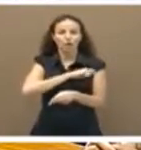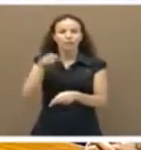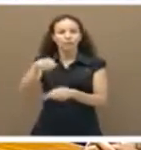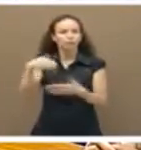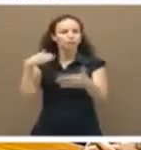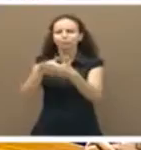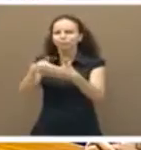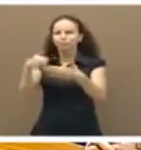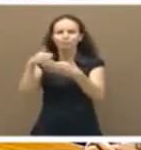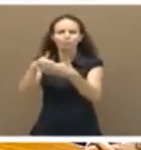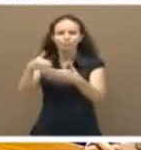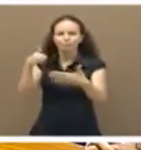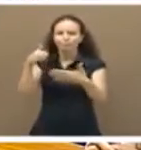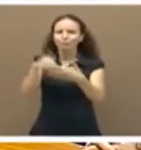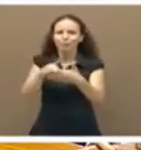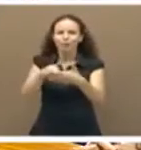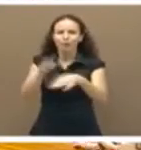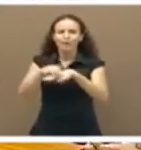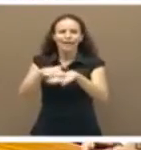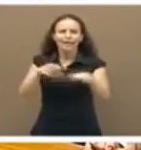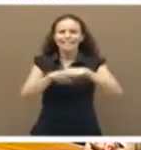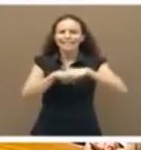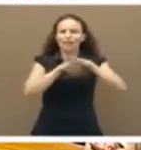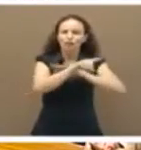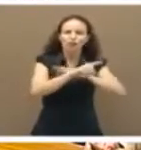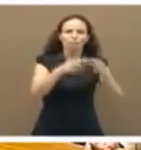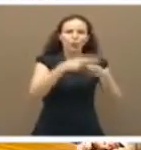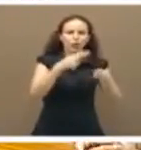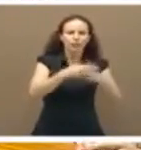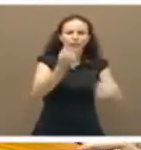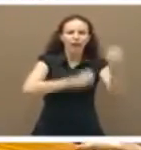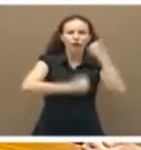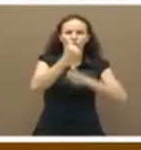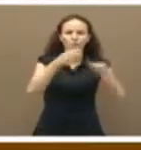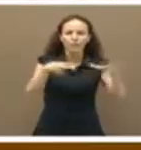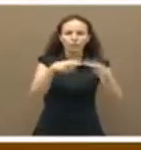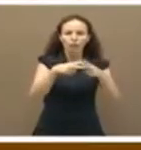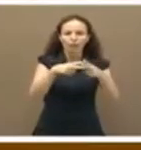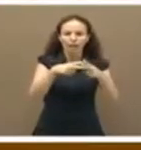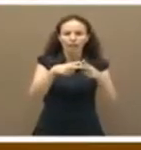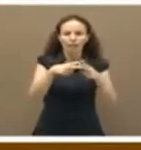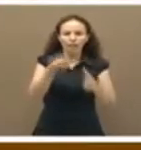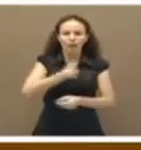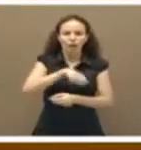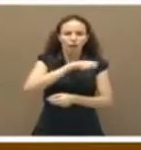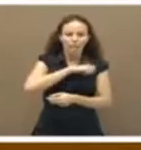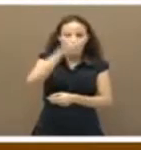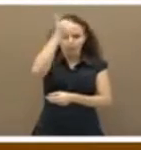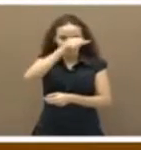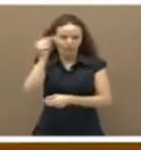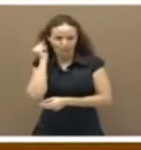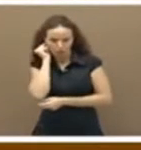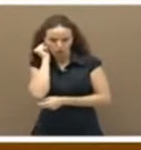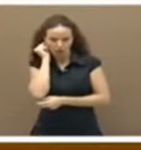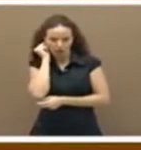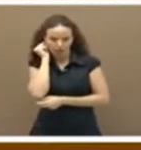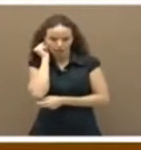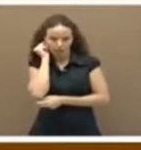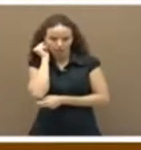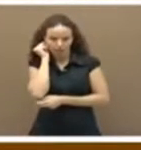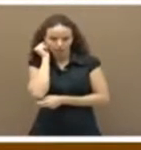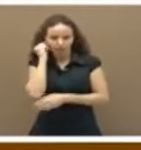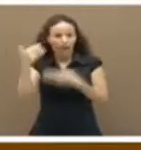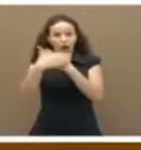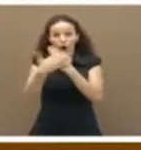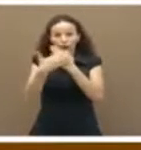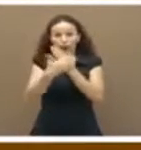obstáculo para el normal desarrollo de la vida política, económica y social de los españoles y de las españolas. La no existencia de